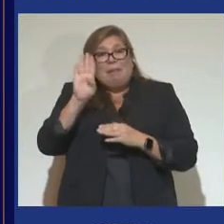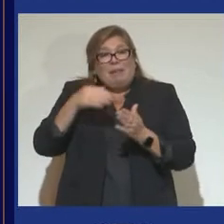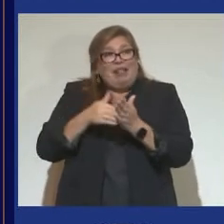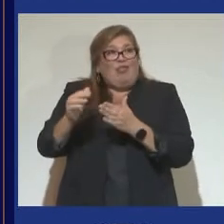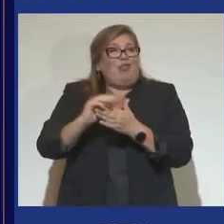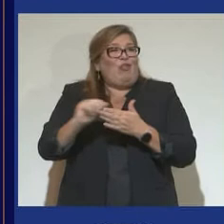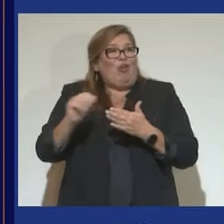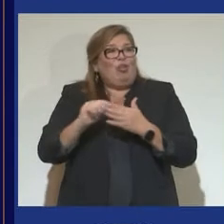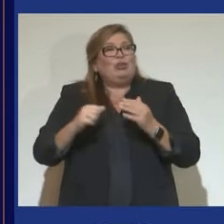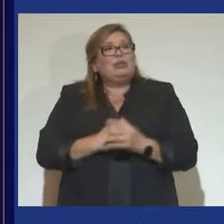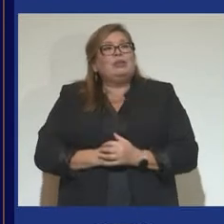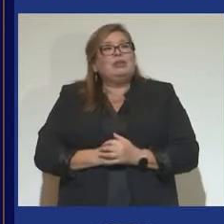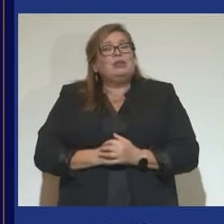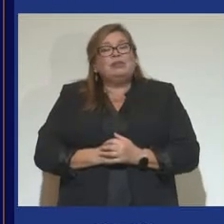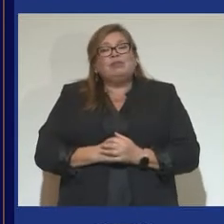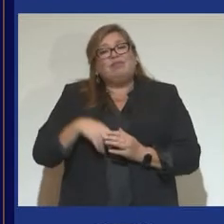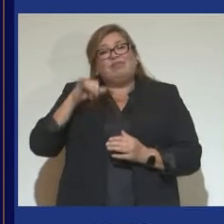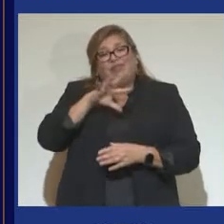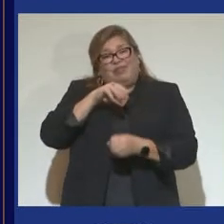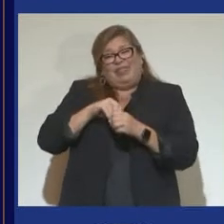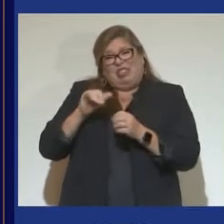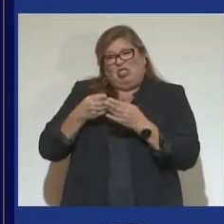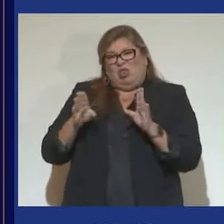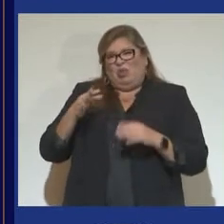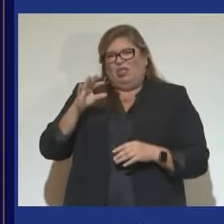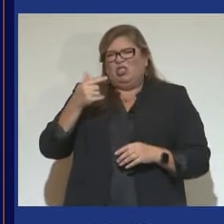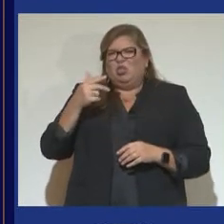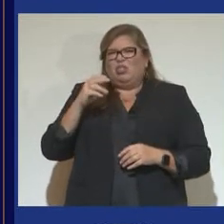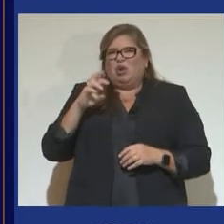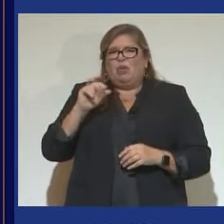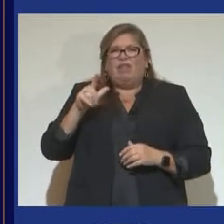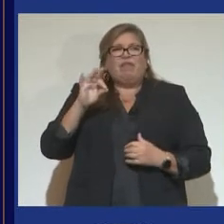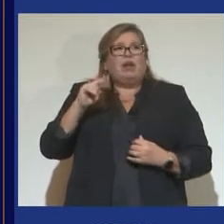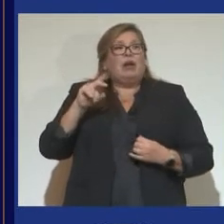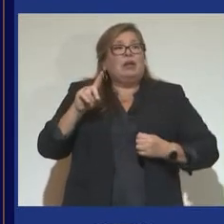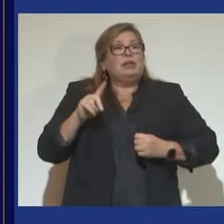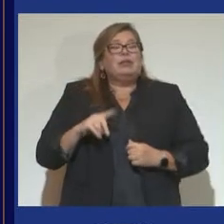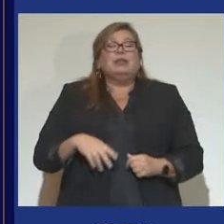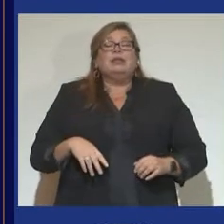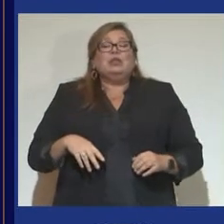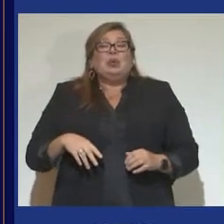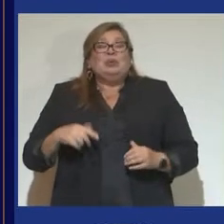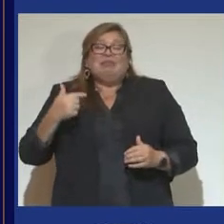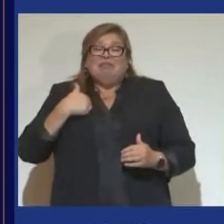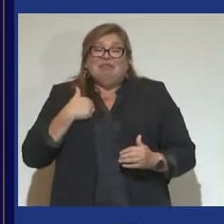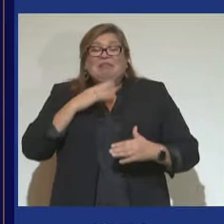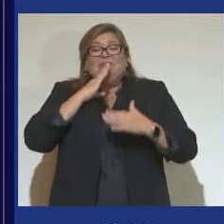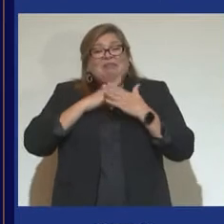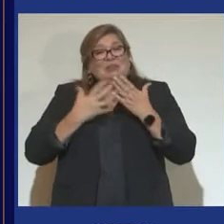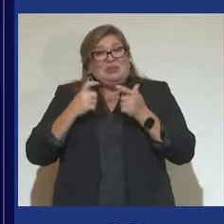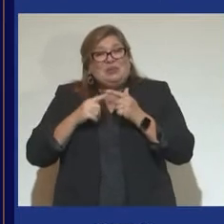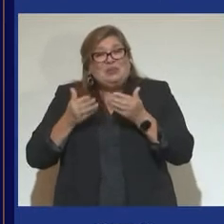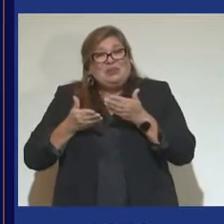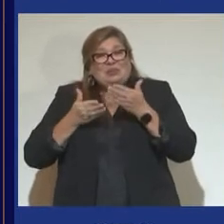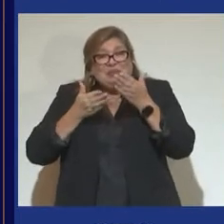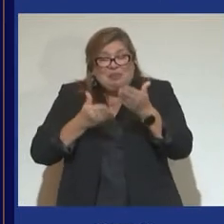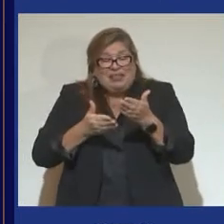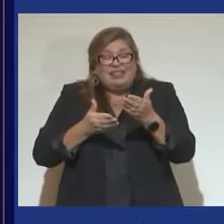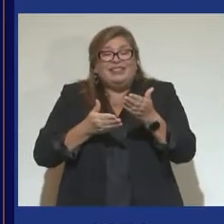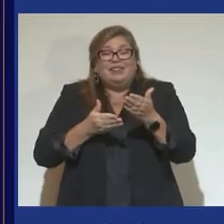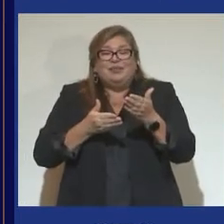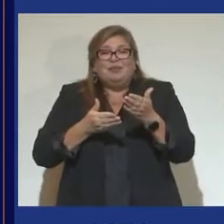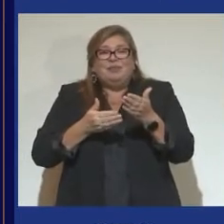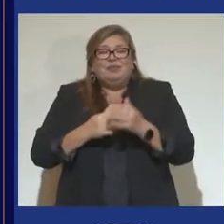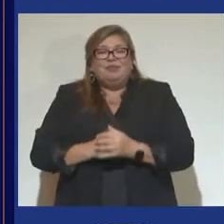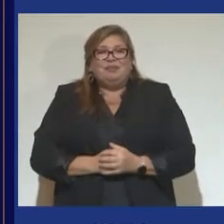mil millones reflejados en el fondo general y aquí está la noticia increíble y humildemente les presento